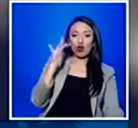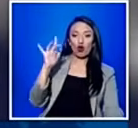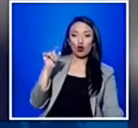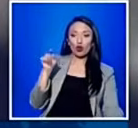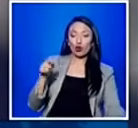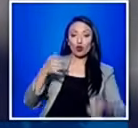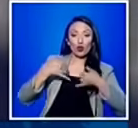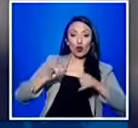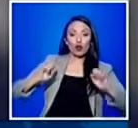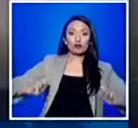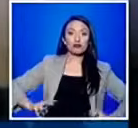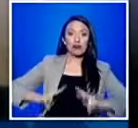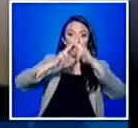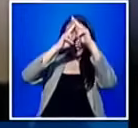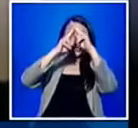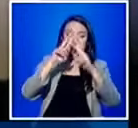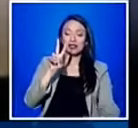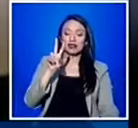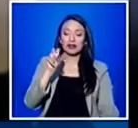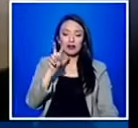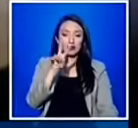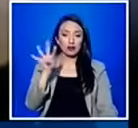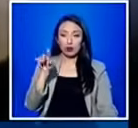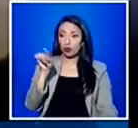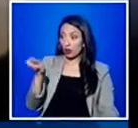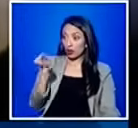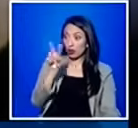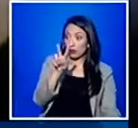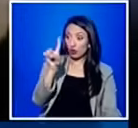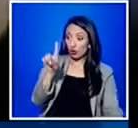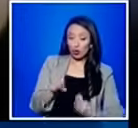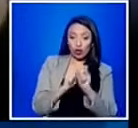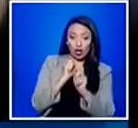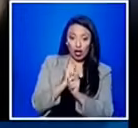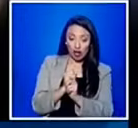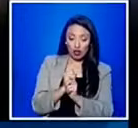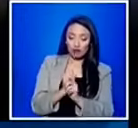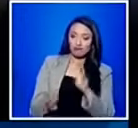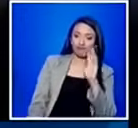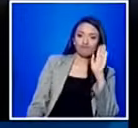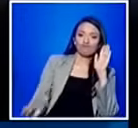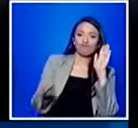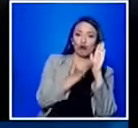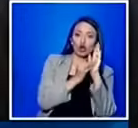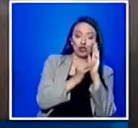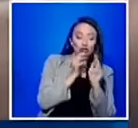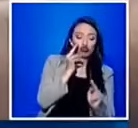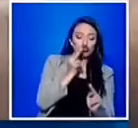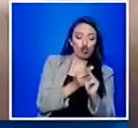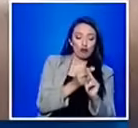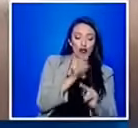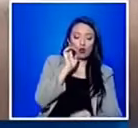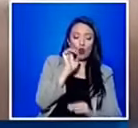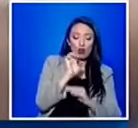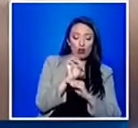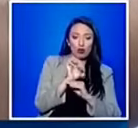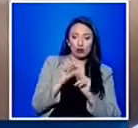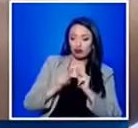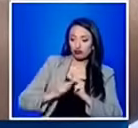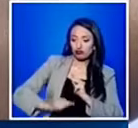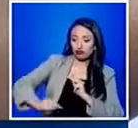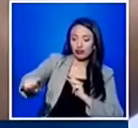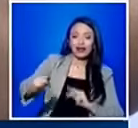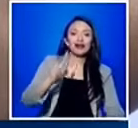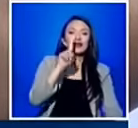París 2024. La atleta de 21 años grabó con letras tricolor la pista de la prueba de los 100